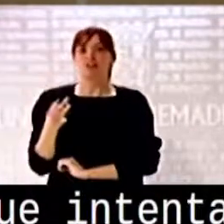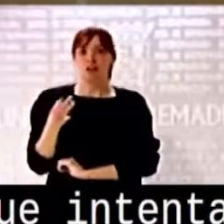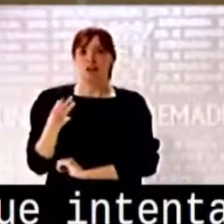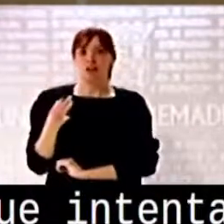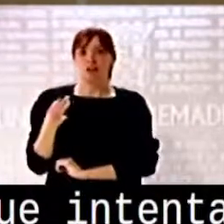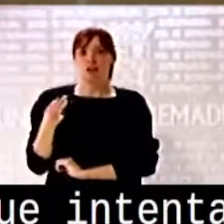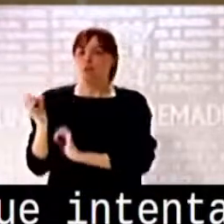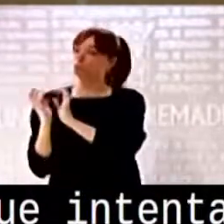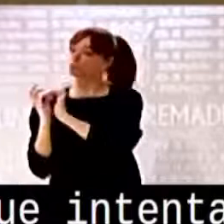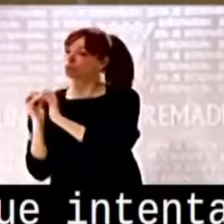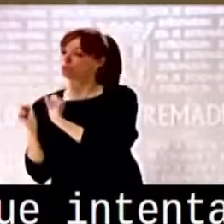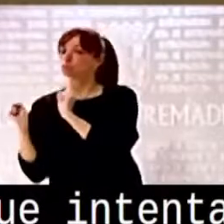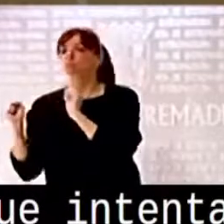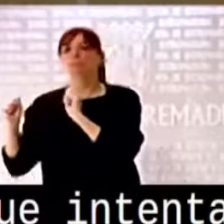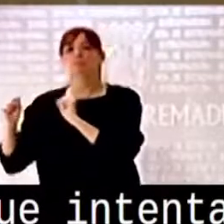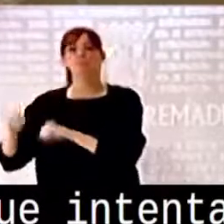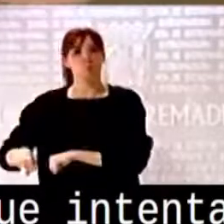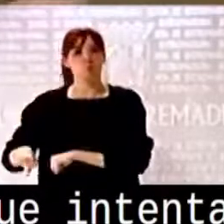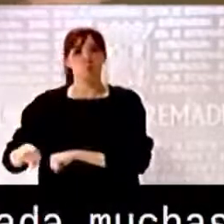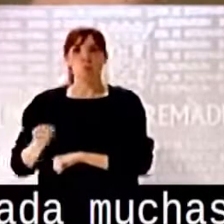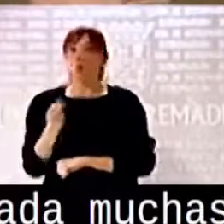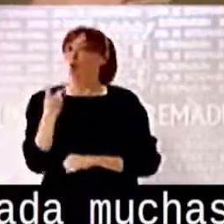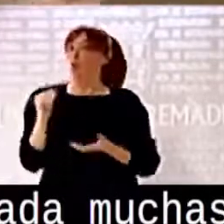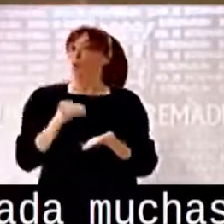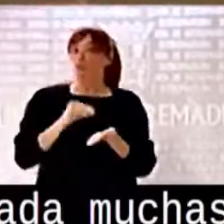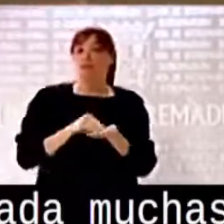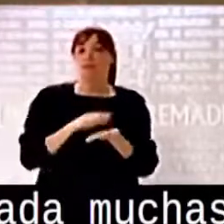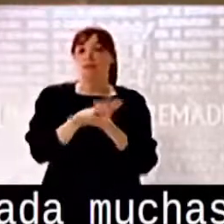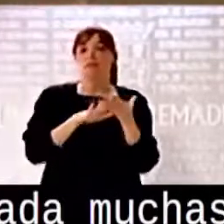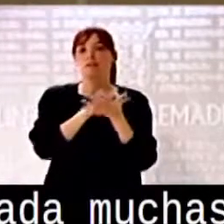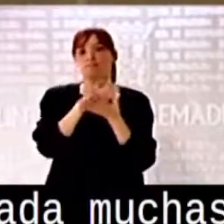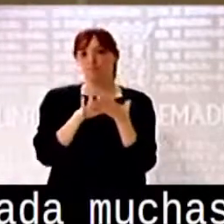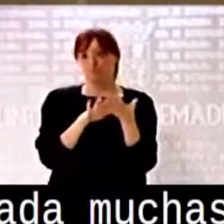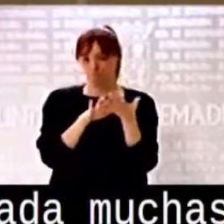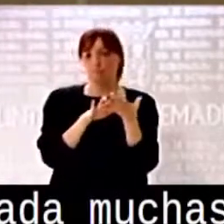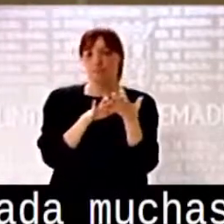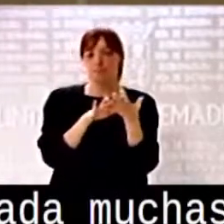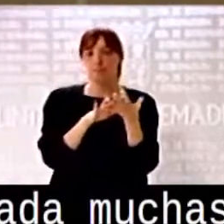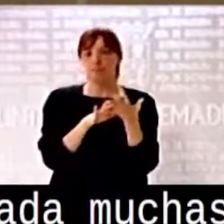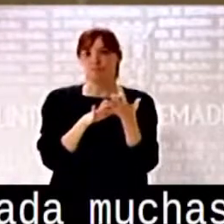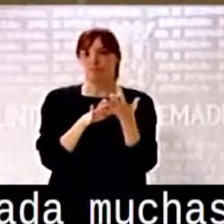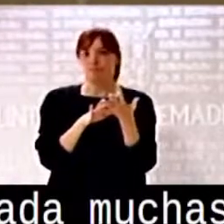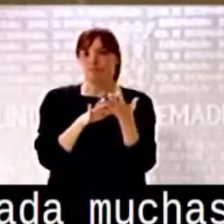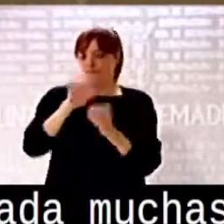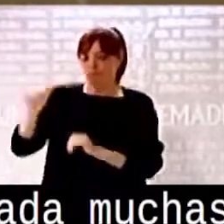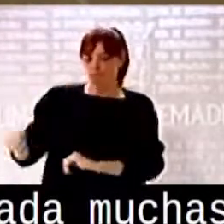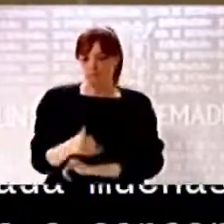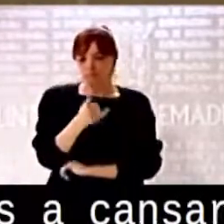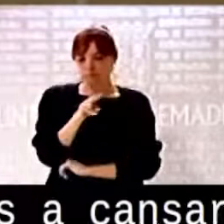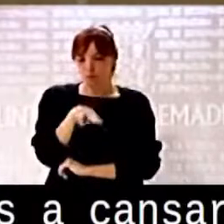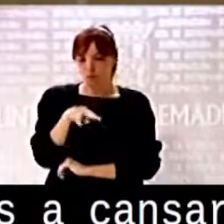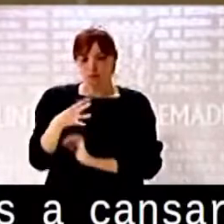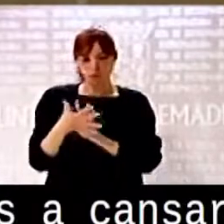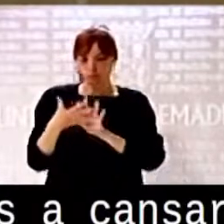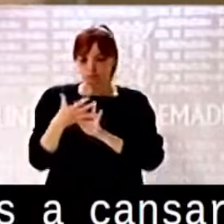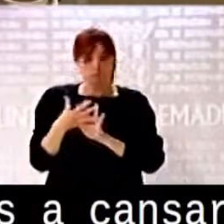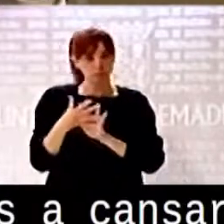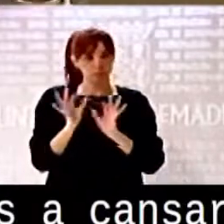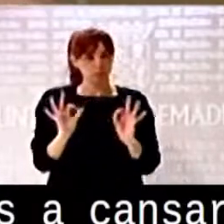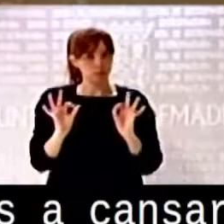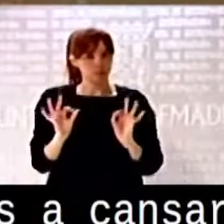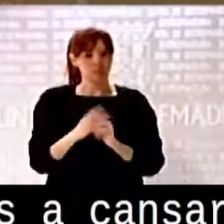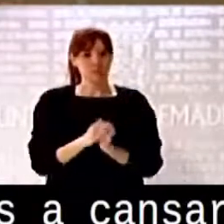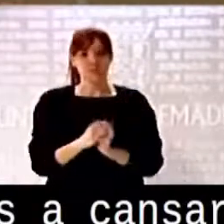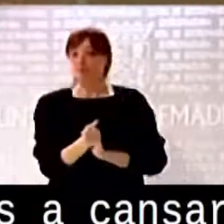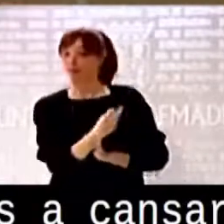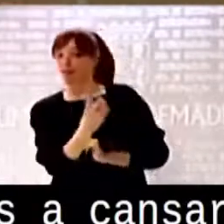manera consensuada. Muchas veces lo hemos dicho y no nos vamos a cansar de repetirlo.